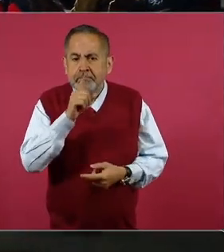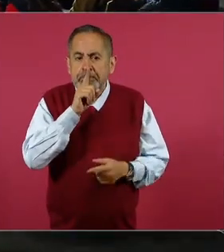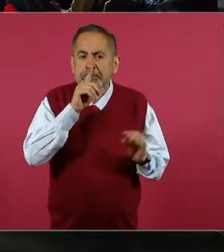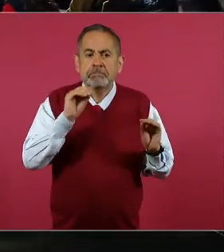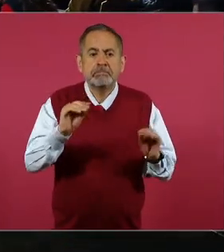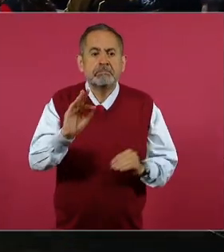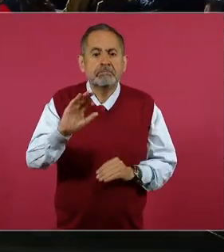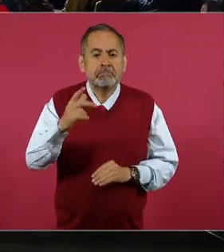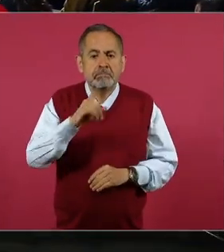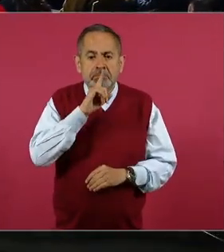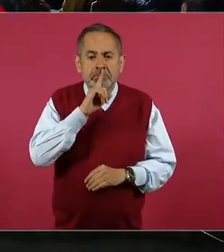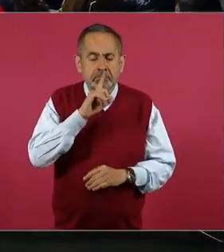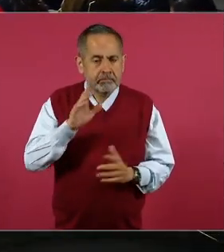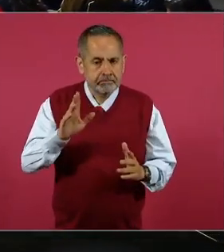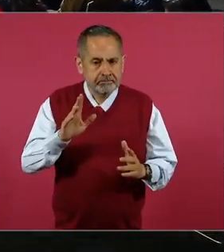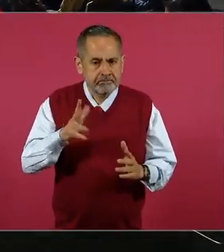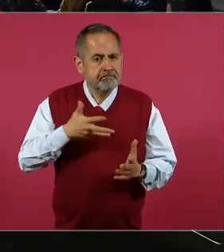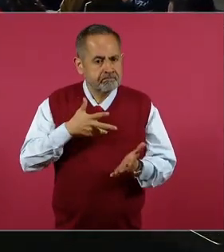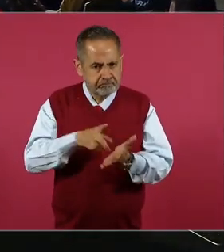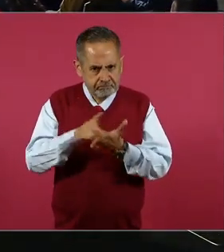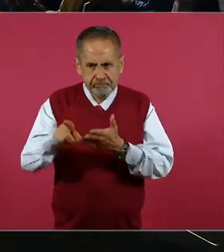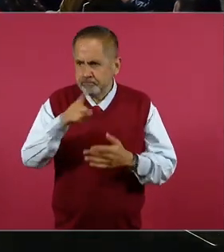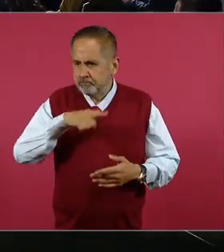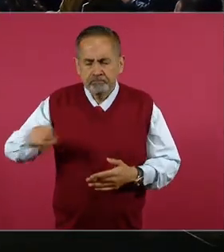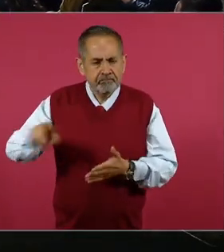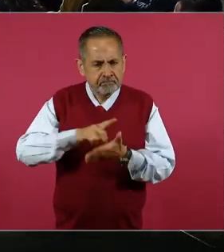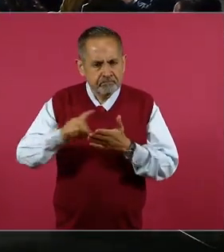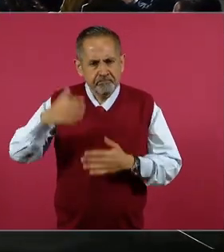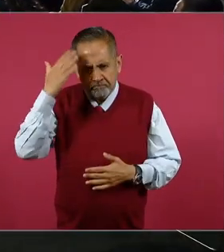tiene derecho a saber